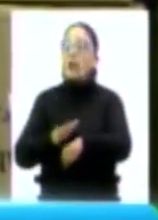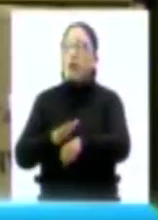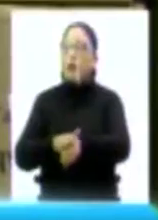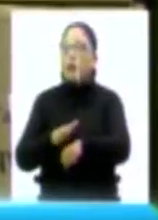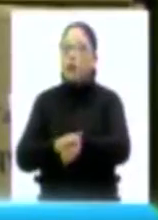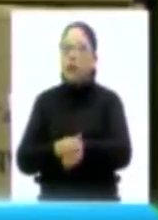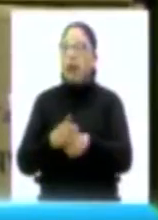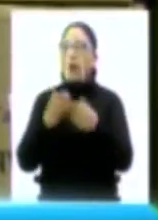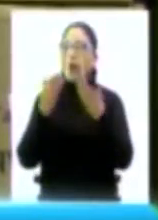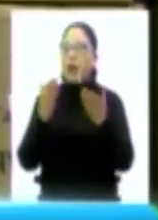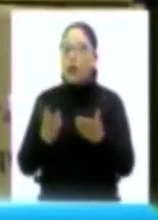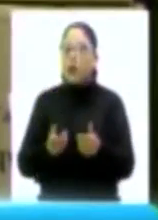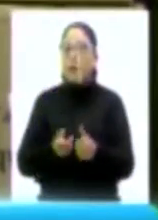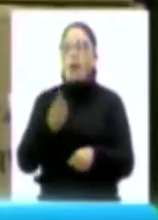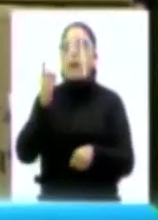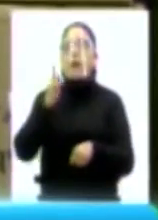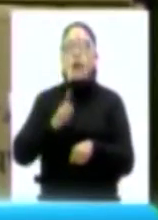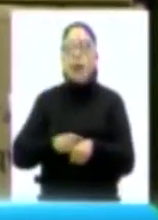estamos frente a